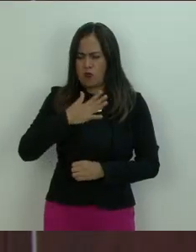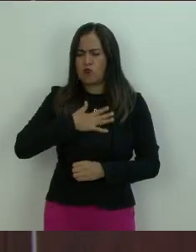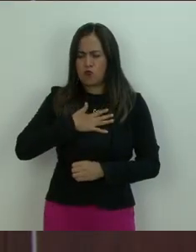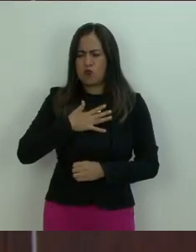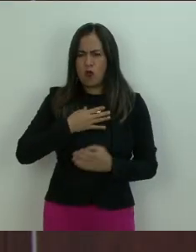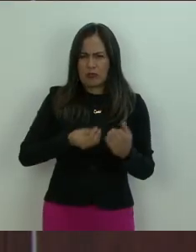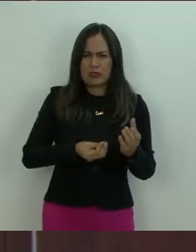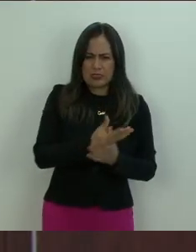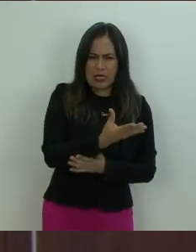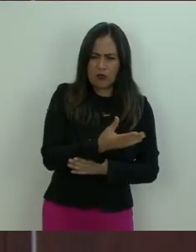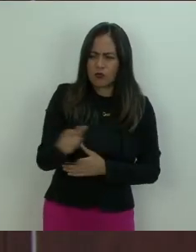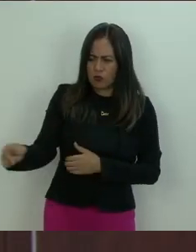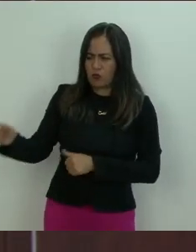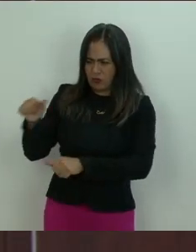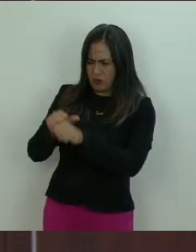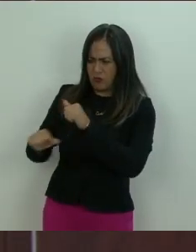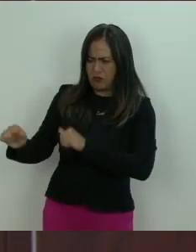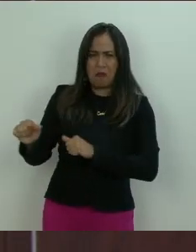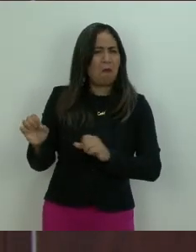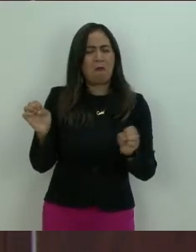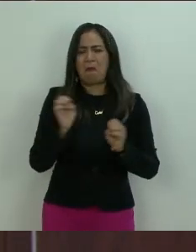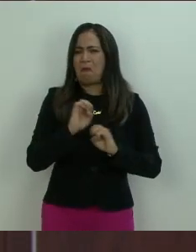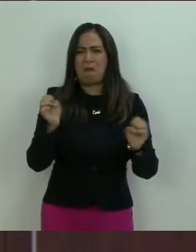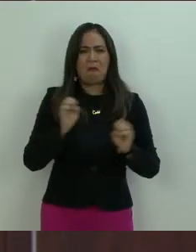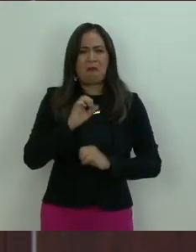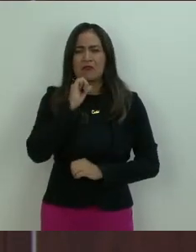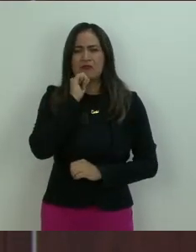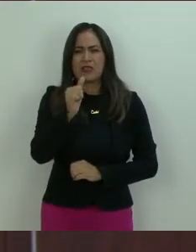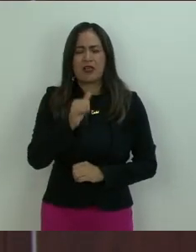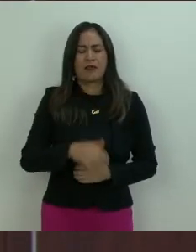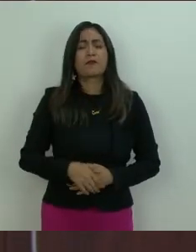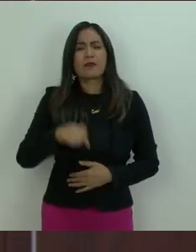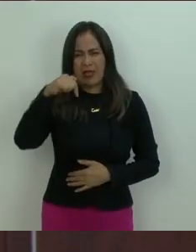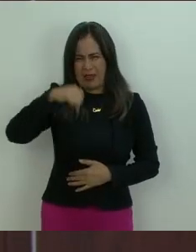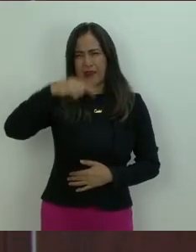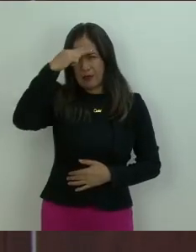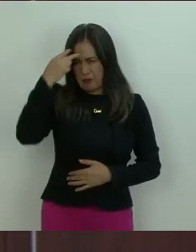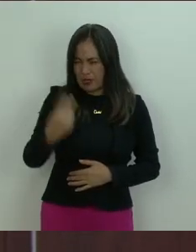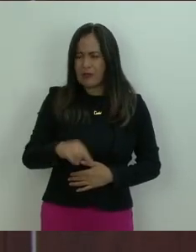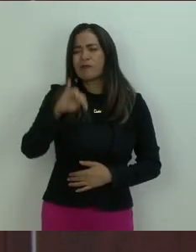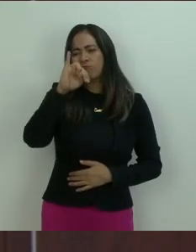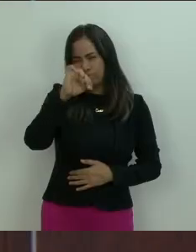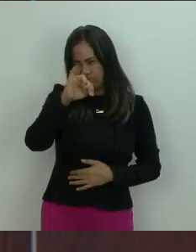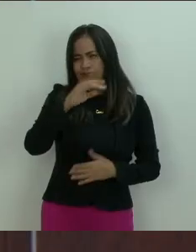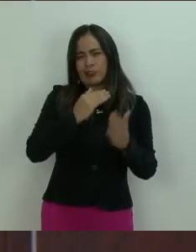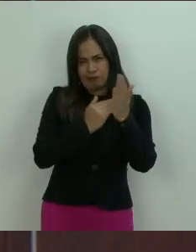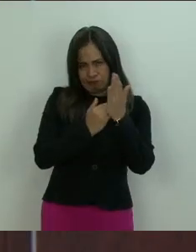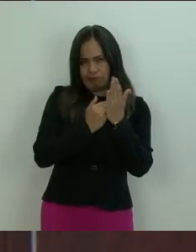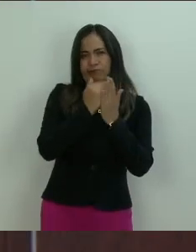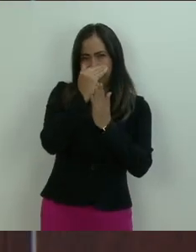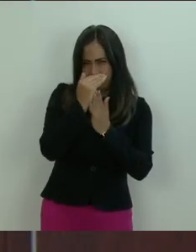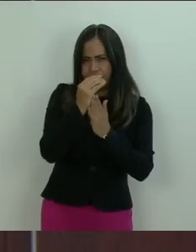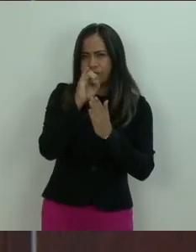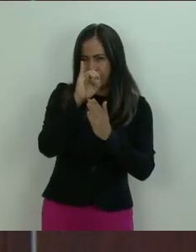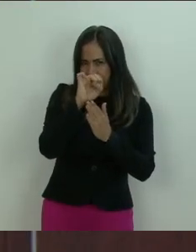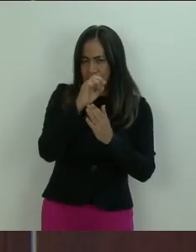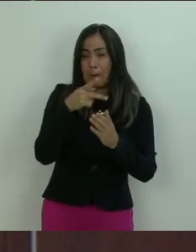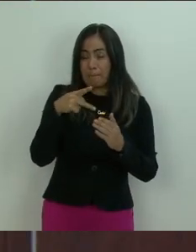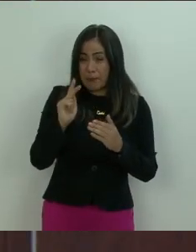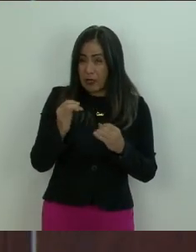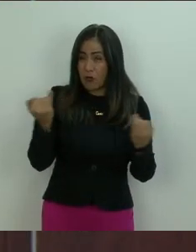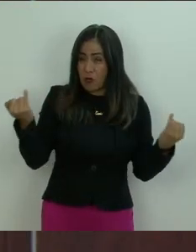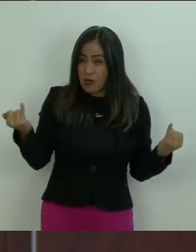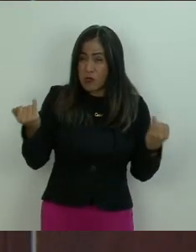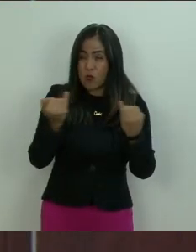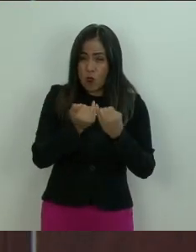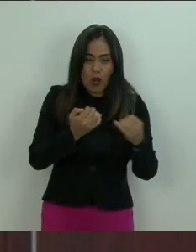para escucharte. En el caso de México, sí hemos avanzado, sin duda. No hemos avanzado igual en todas